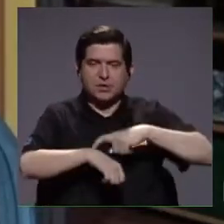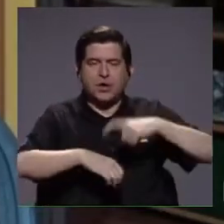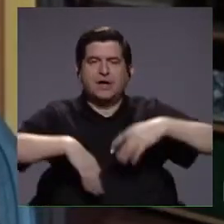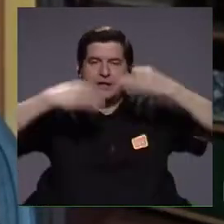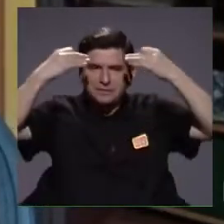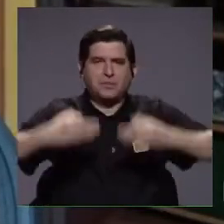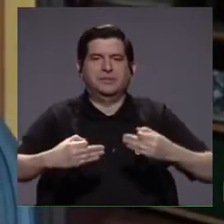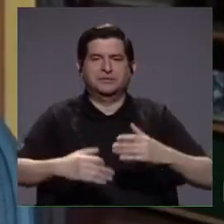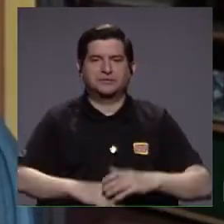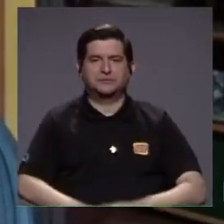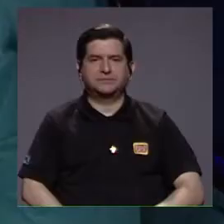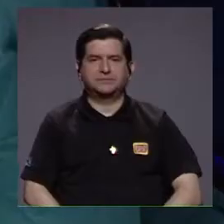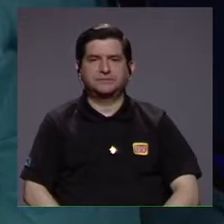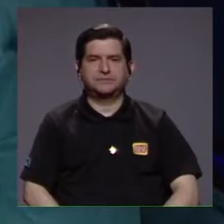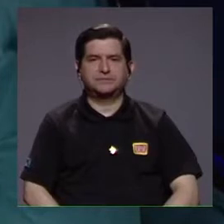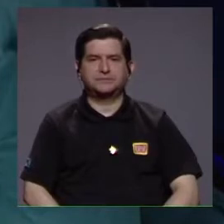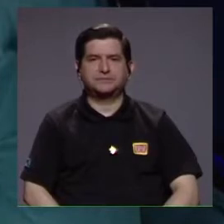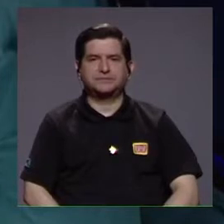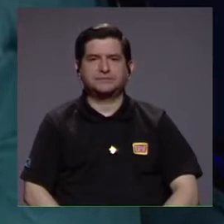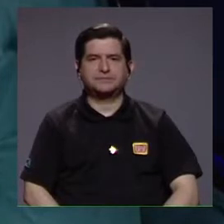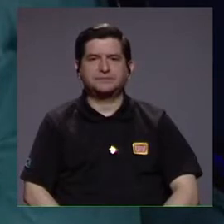en la toma de decisión.